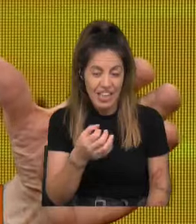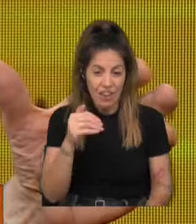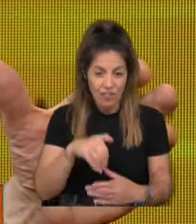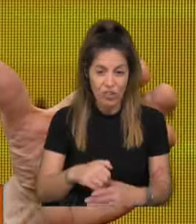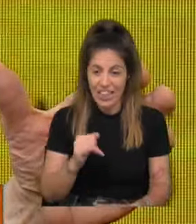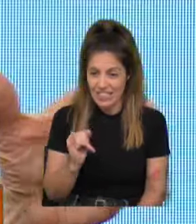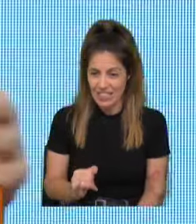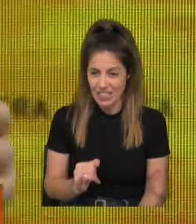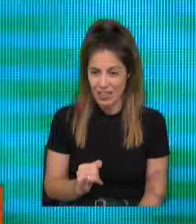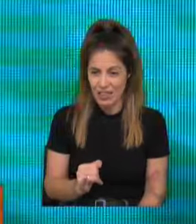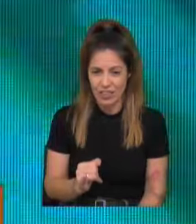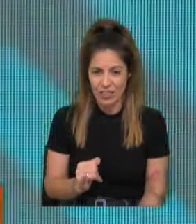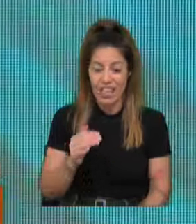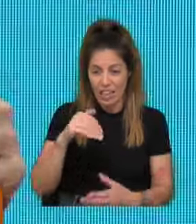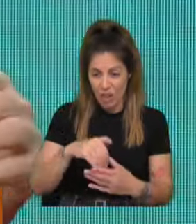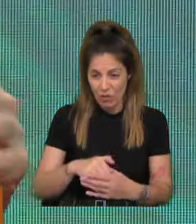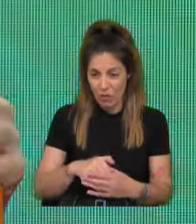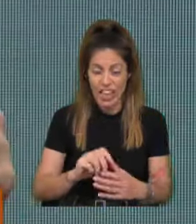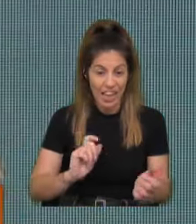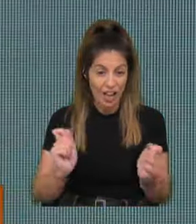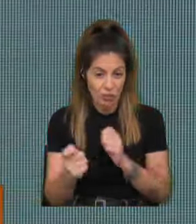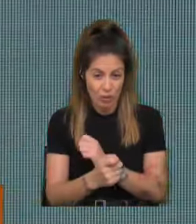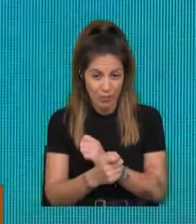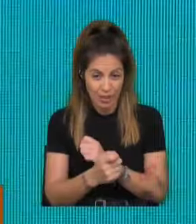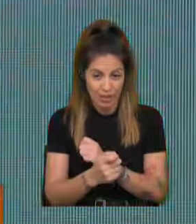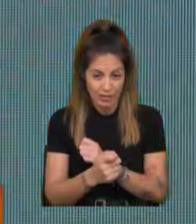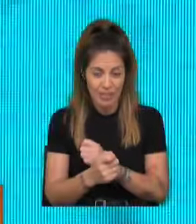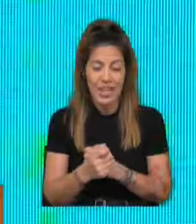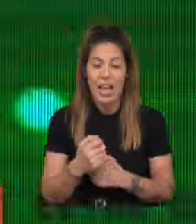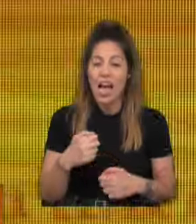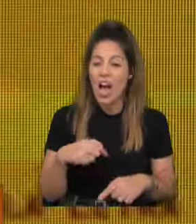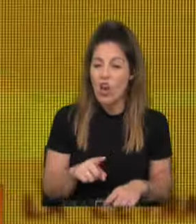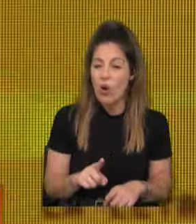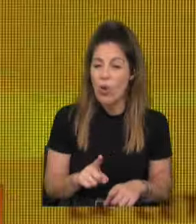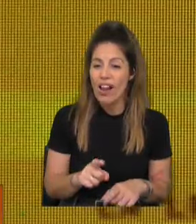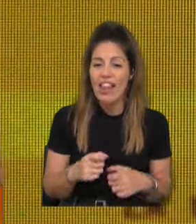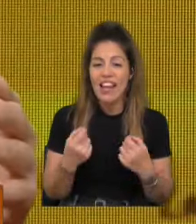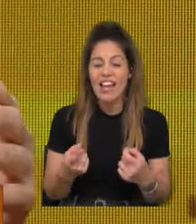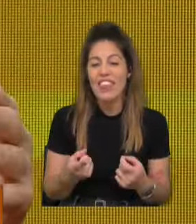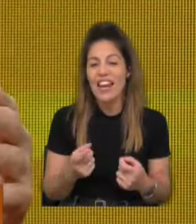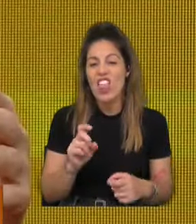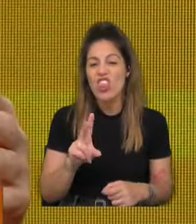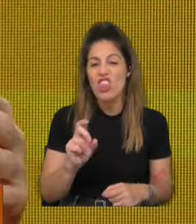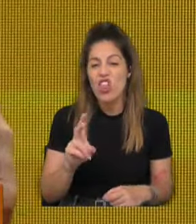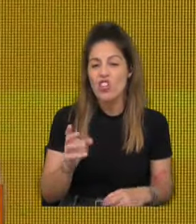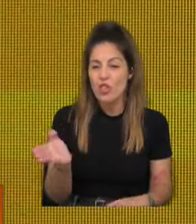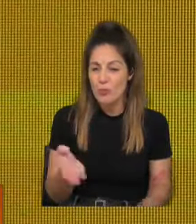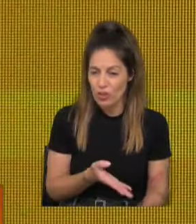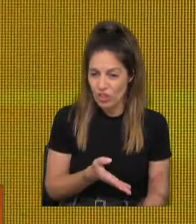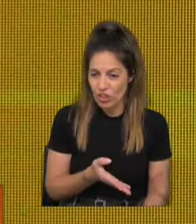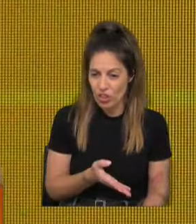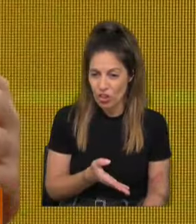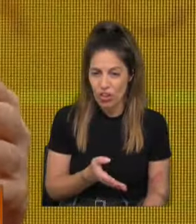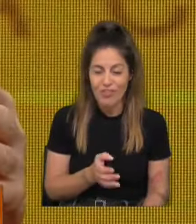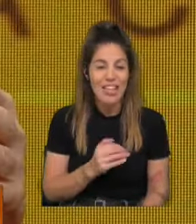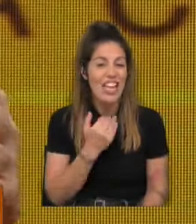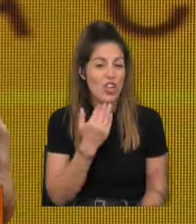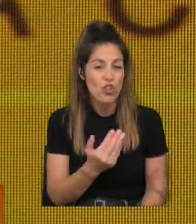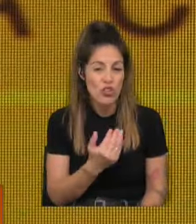sí que vota la reforma a lo cual que agregarle otro 12 Por que no